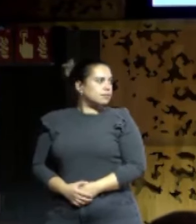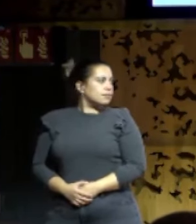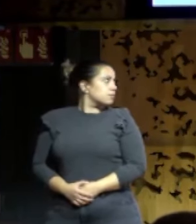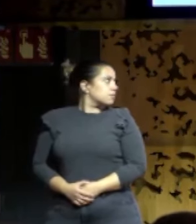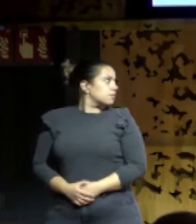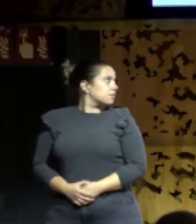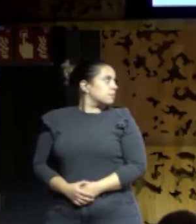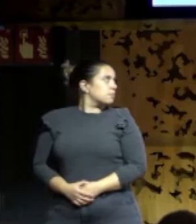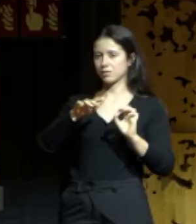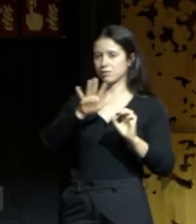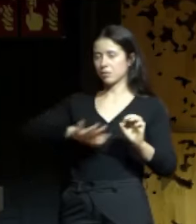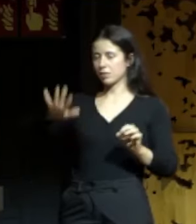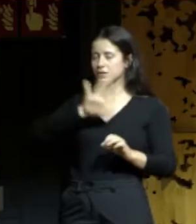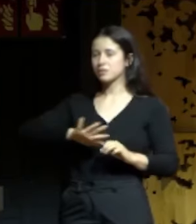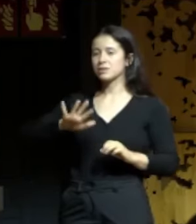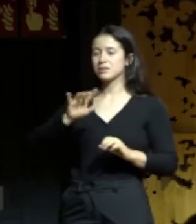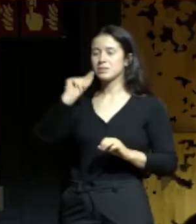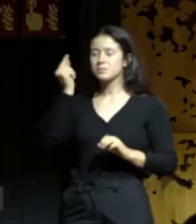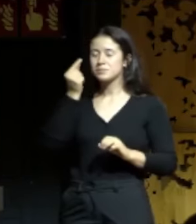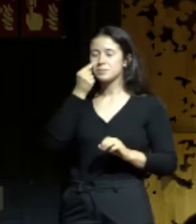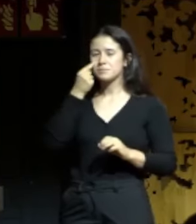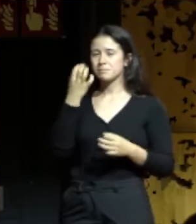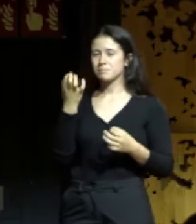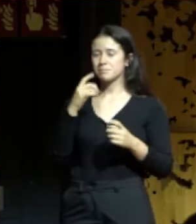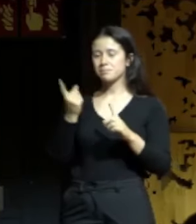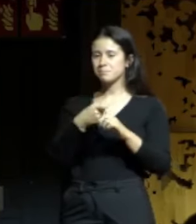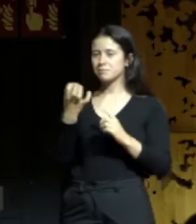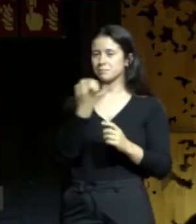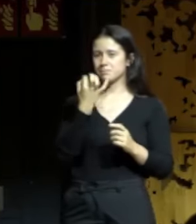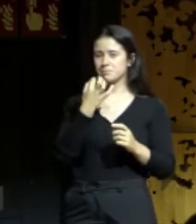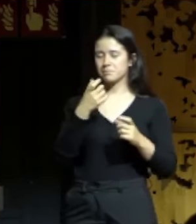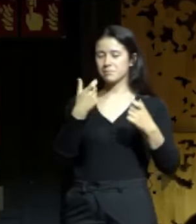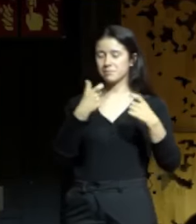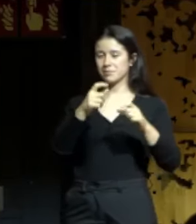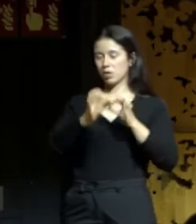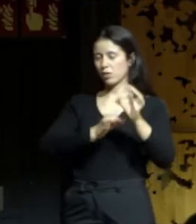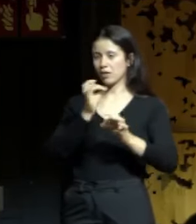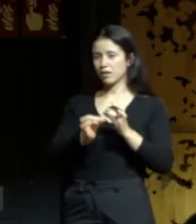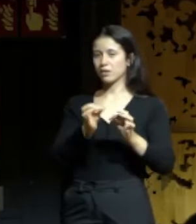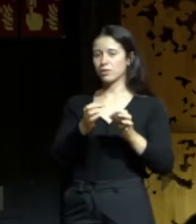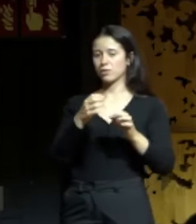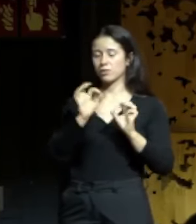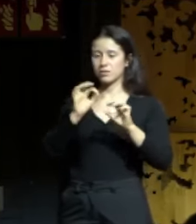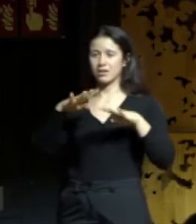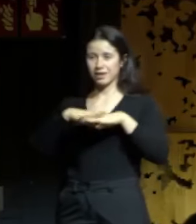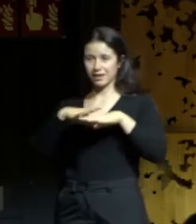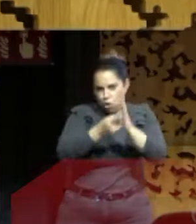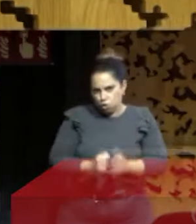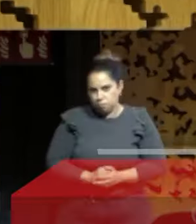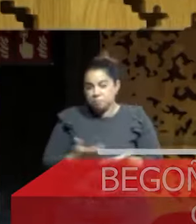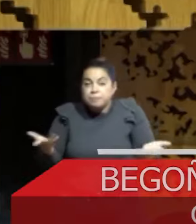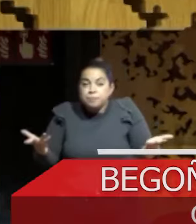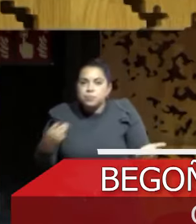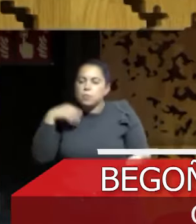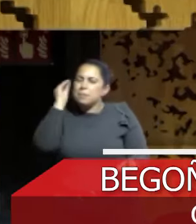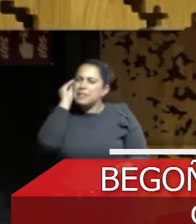opinión y representantes de ONG para analizar el papel de la generación Z en el futuro del tercer sector y su capacidad para impulsar el cambio social. Yo creo